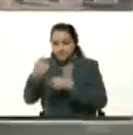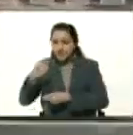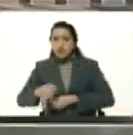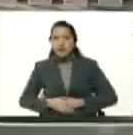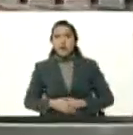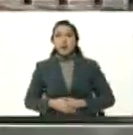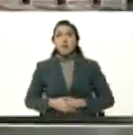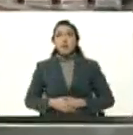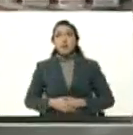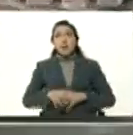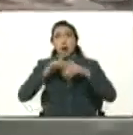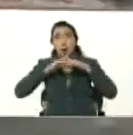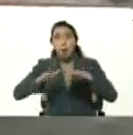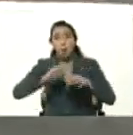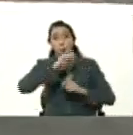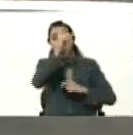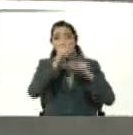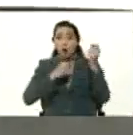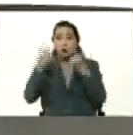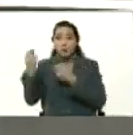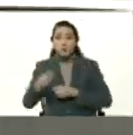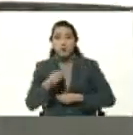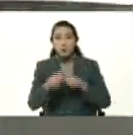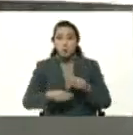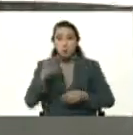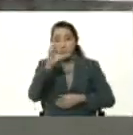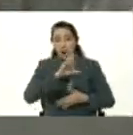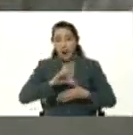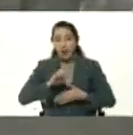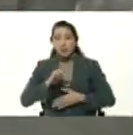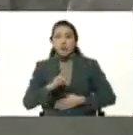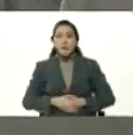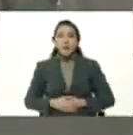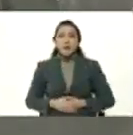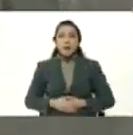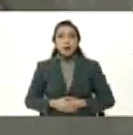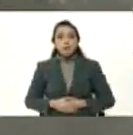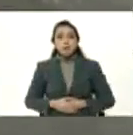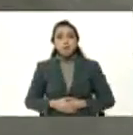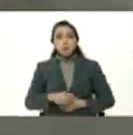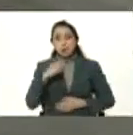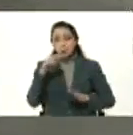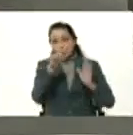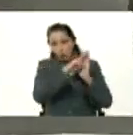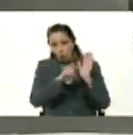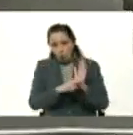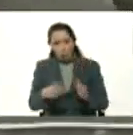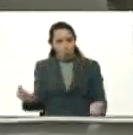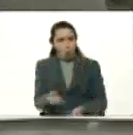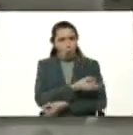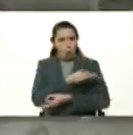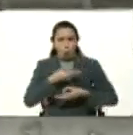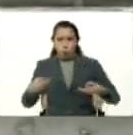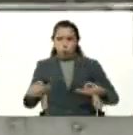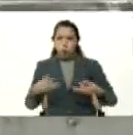lo exportamos a los países de Latinoamérica, como lo dije anteriormente, dentro de los estándares de calidad más altos del